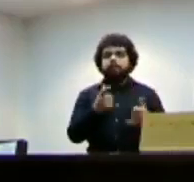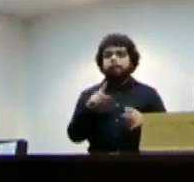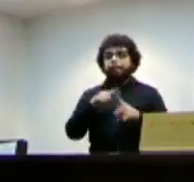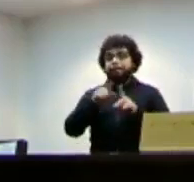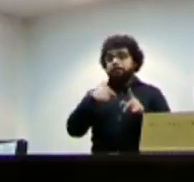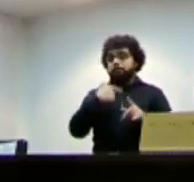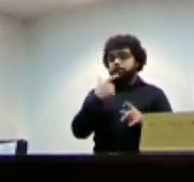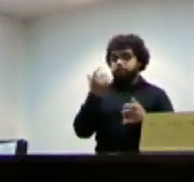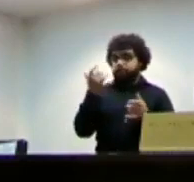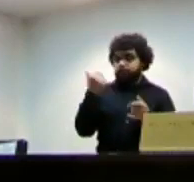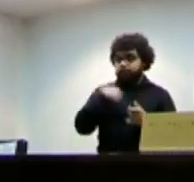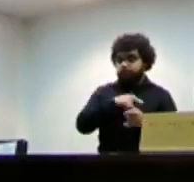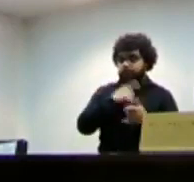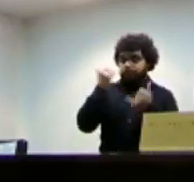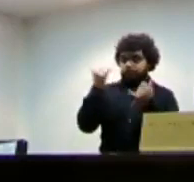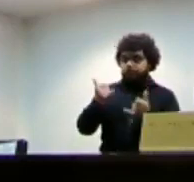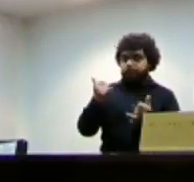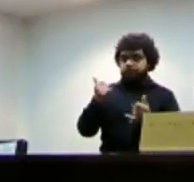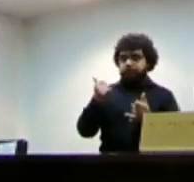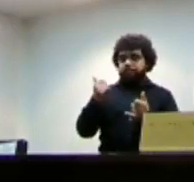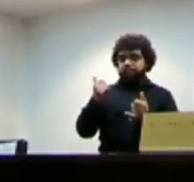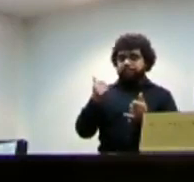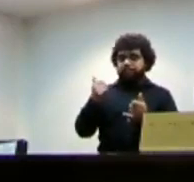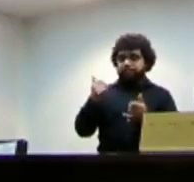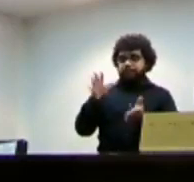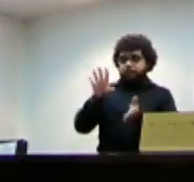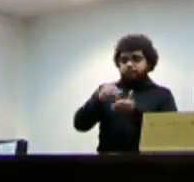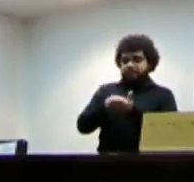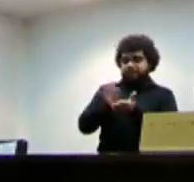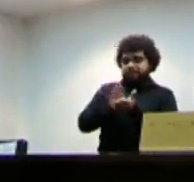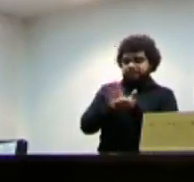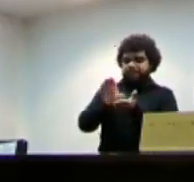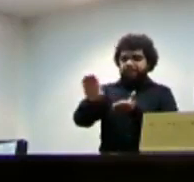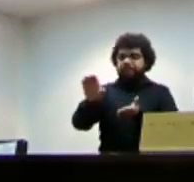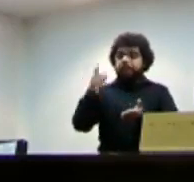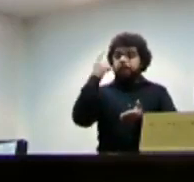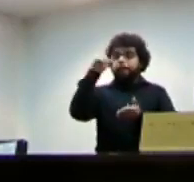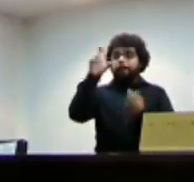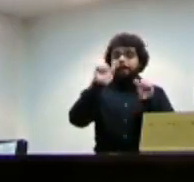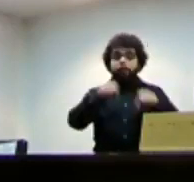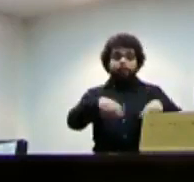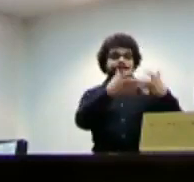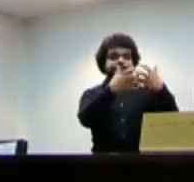necesaria según los manufactureros para mantener las unidades operacionales.